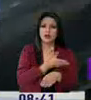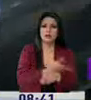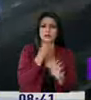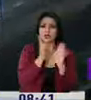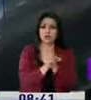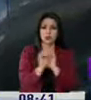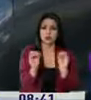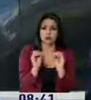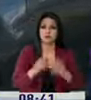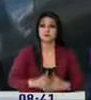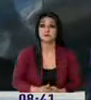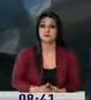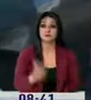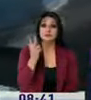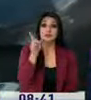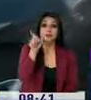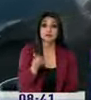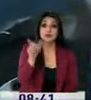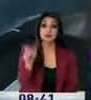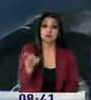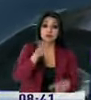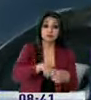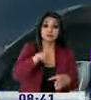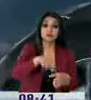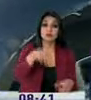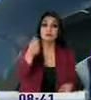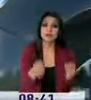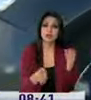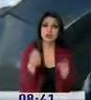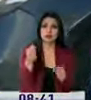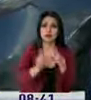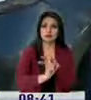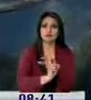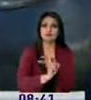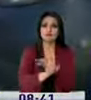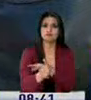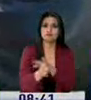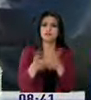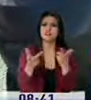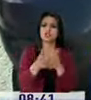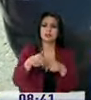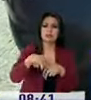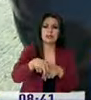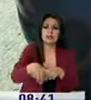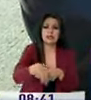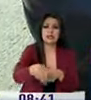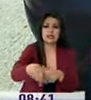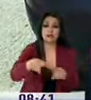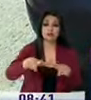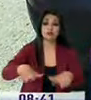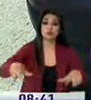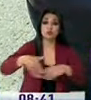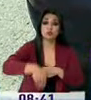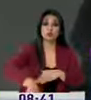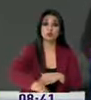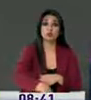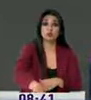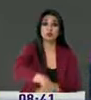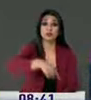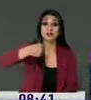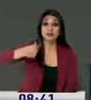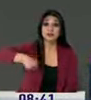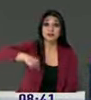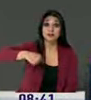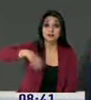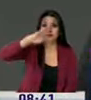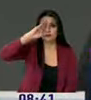ninguna novedad. Otros tres ocupantes del vehículo retenido lograron fugar y se adentraron por una quebrada en la zona de Quitumbe. Pese